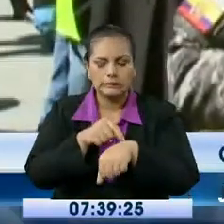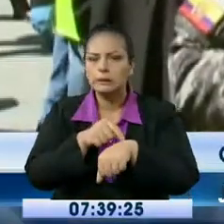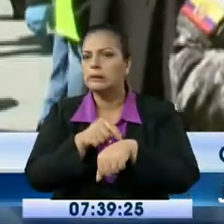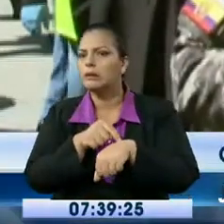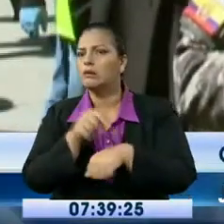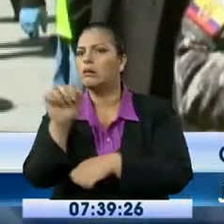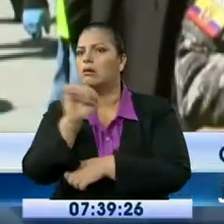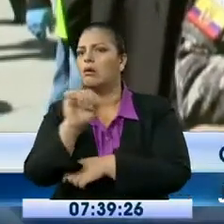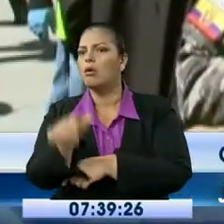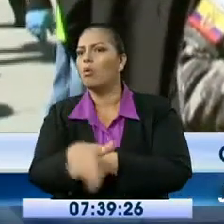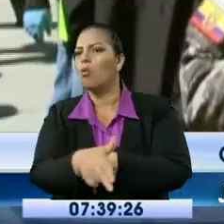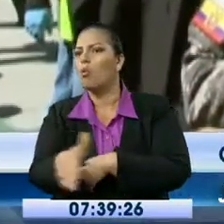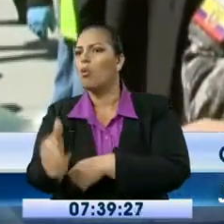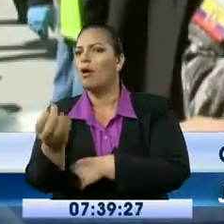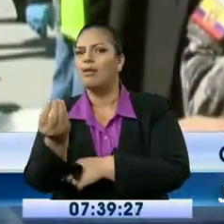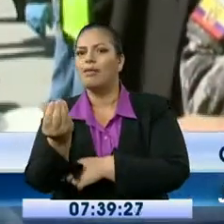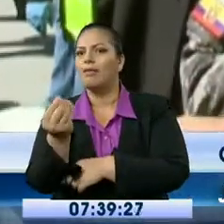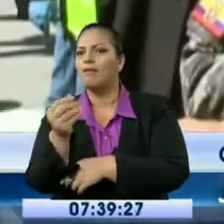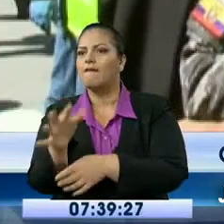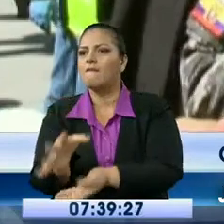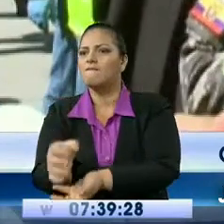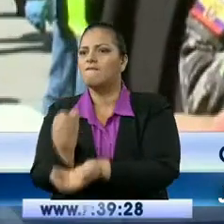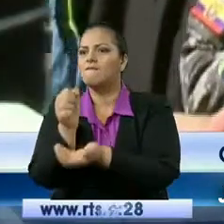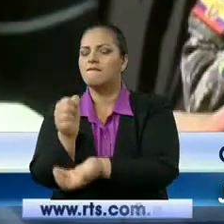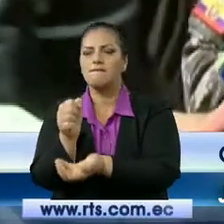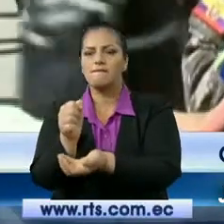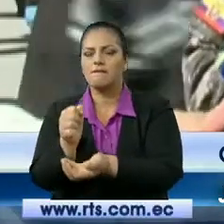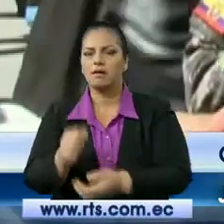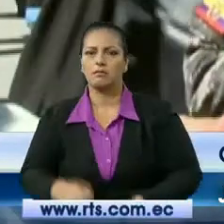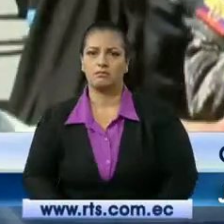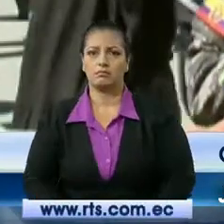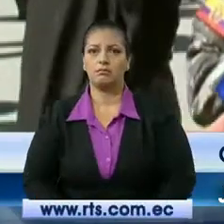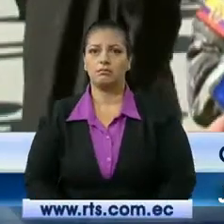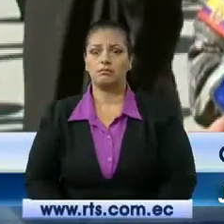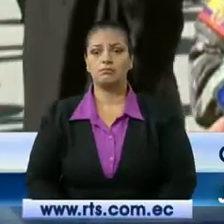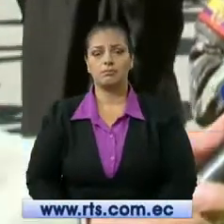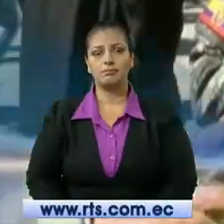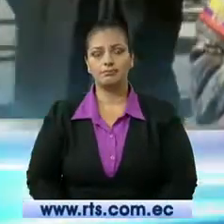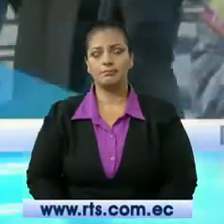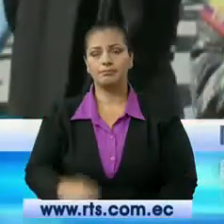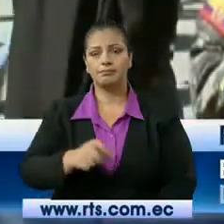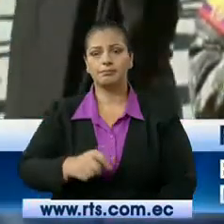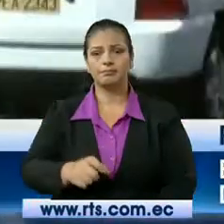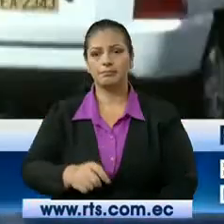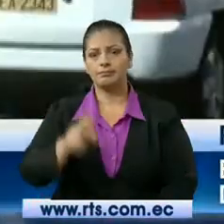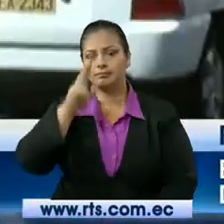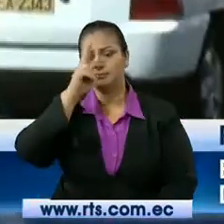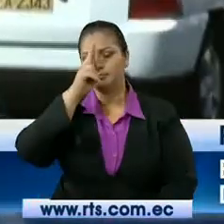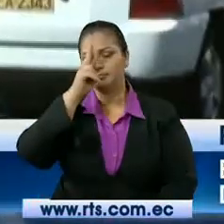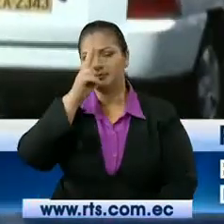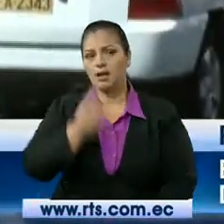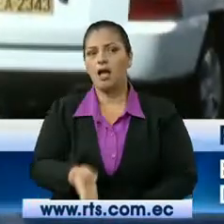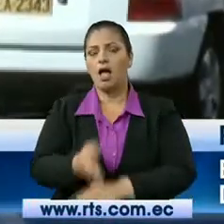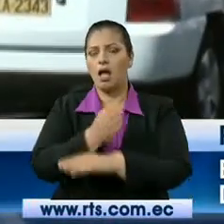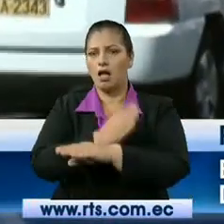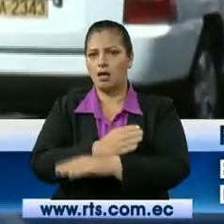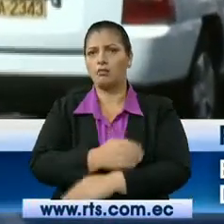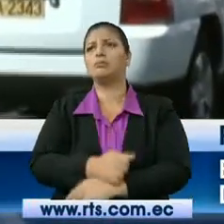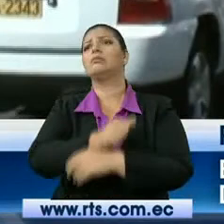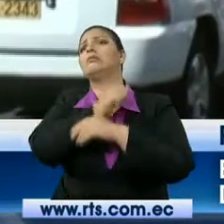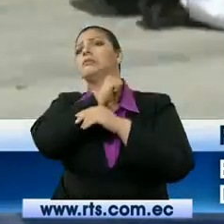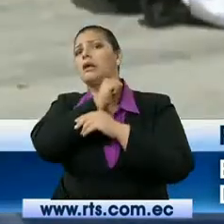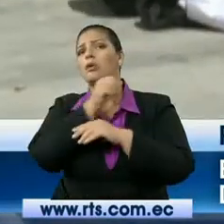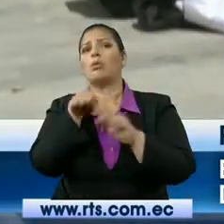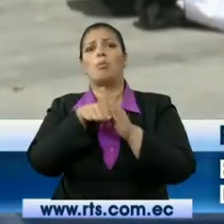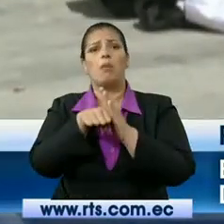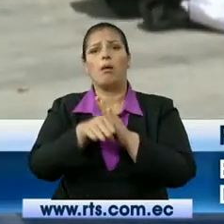eso modalidad siempre ha estado vinculada al asalto a entidades bancarias y robo de blindados más de una persona se llevó el susto de